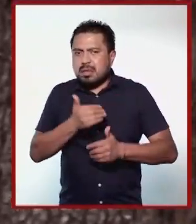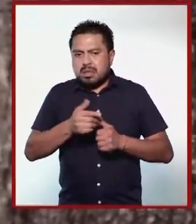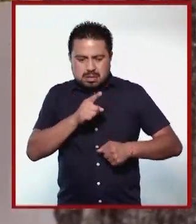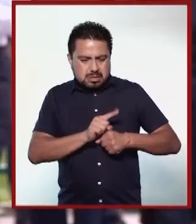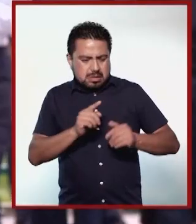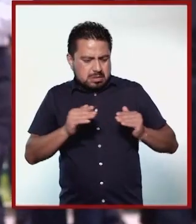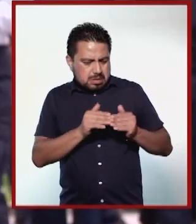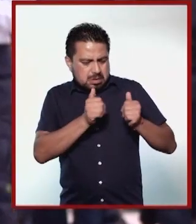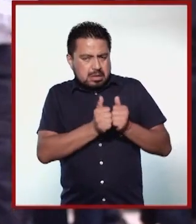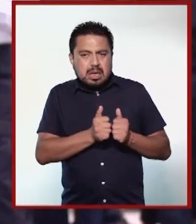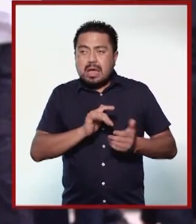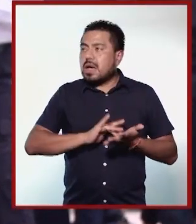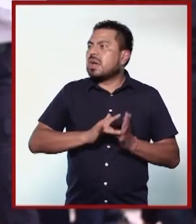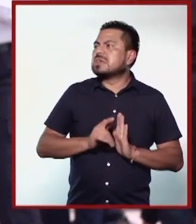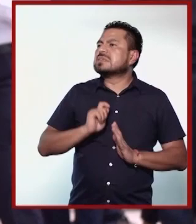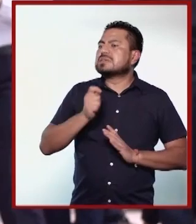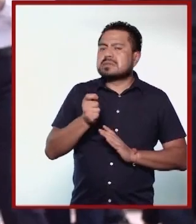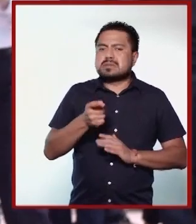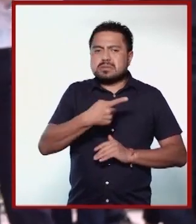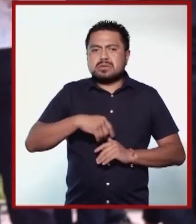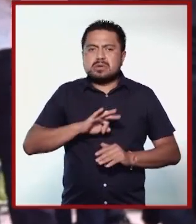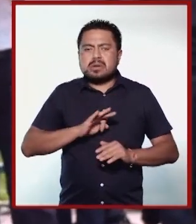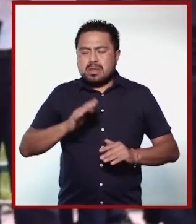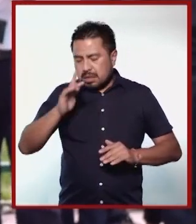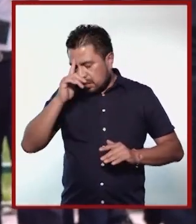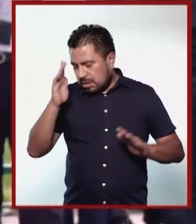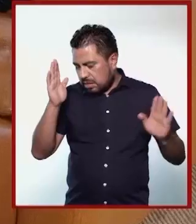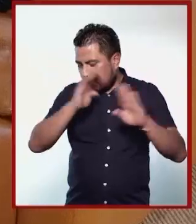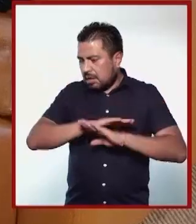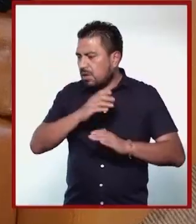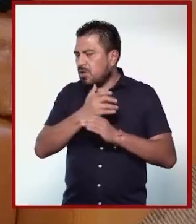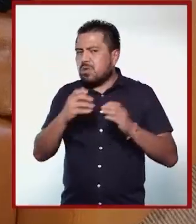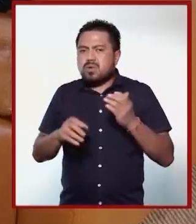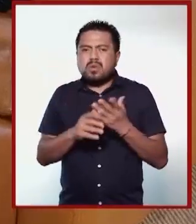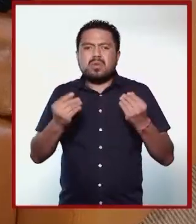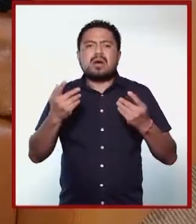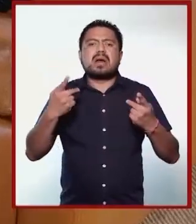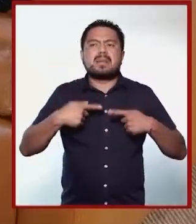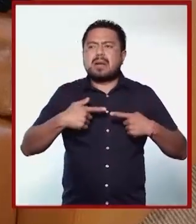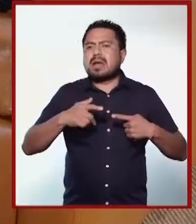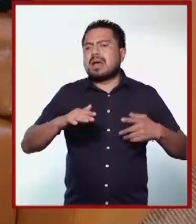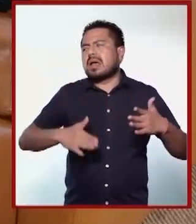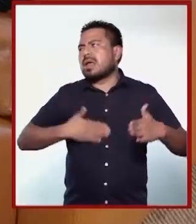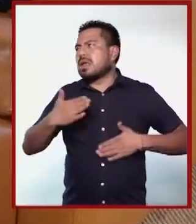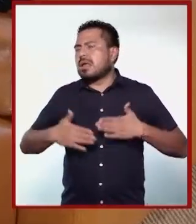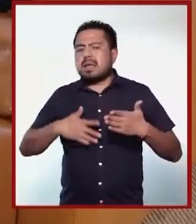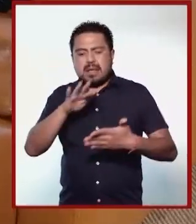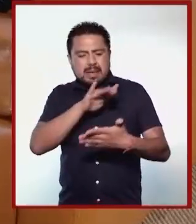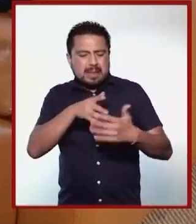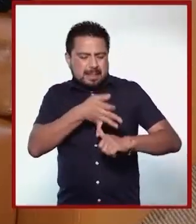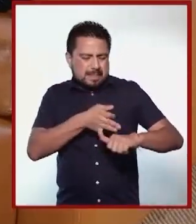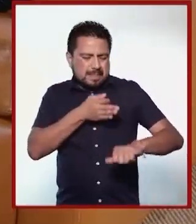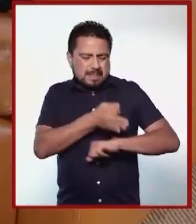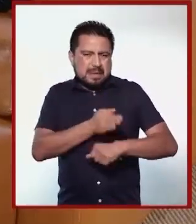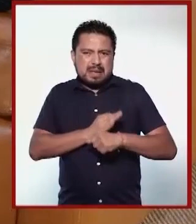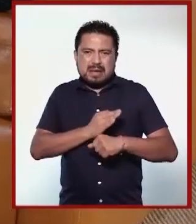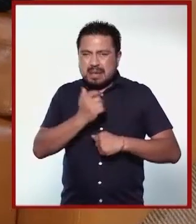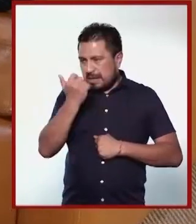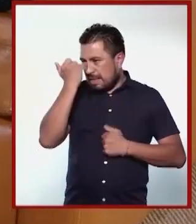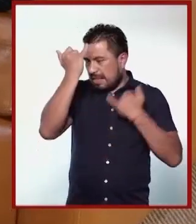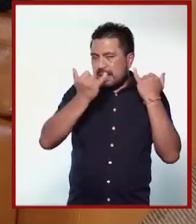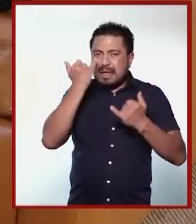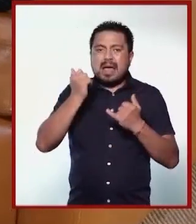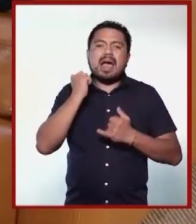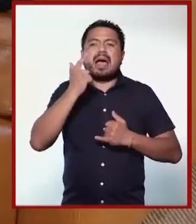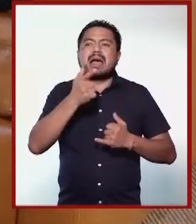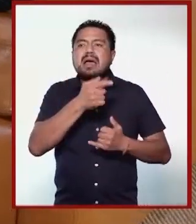de encierro, ha sido gracias a que nos hemos distraído con muchas cosas. La gente se divierte leyendo memes muy ingeniosos, o de pronto alguien